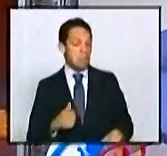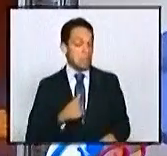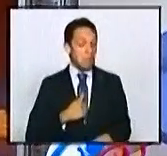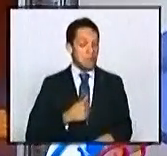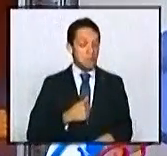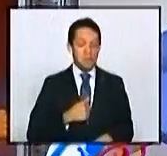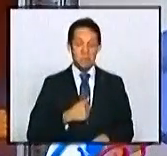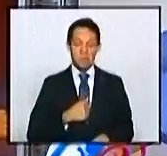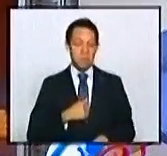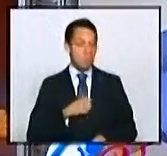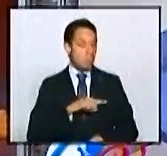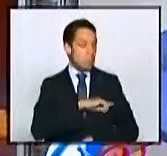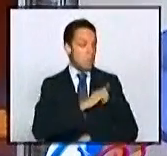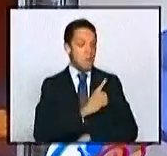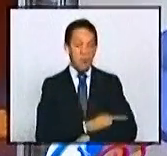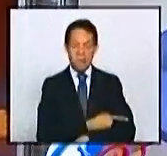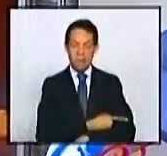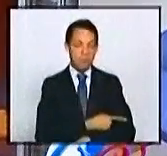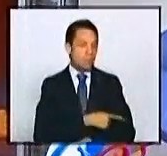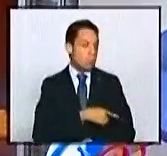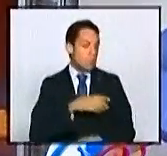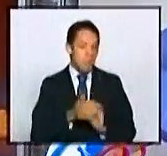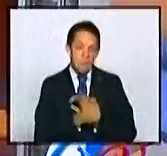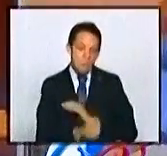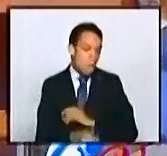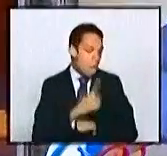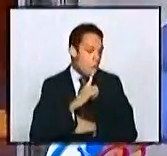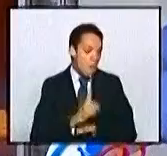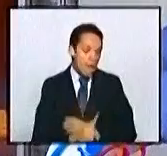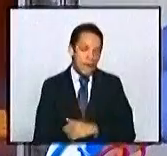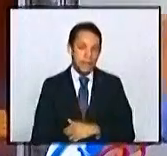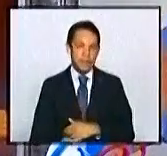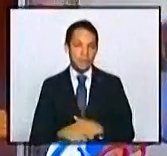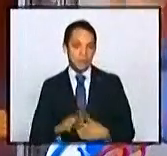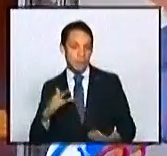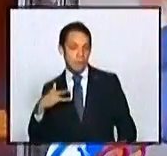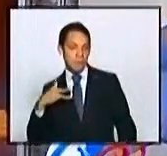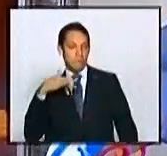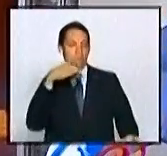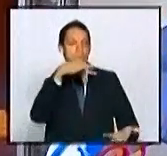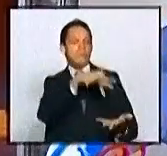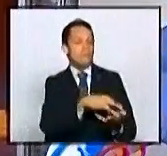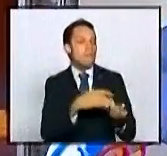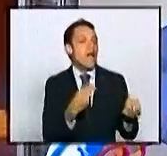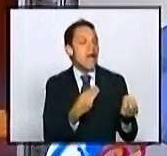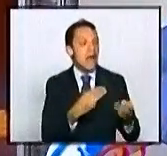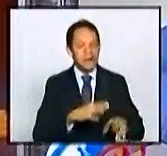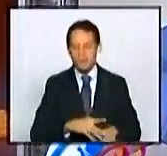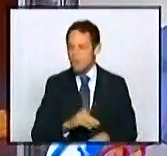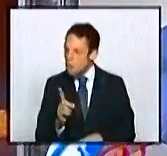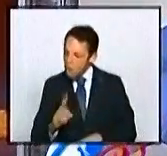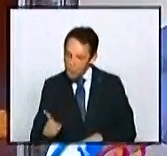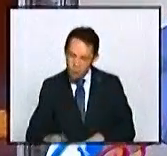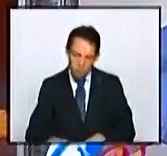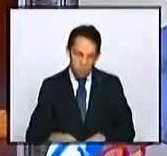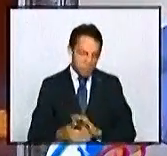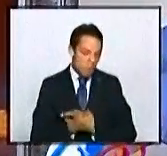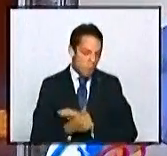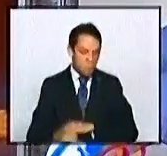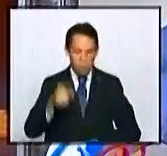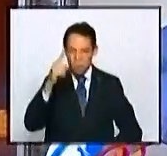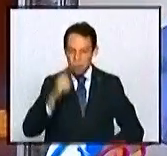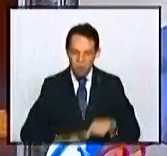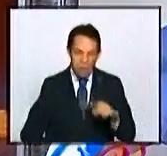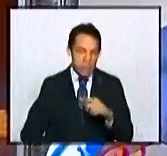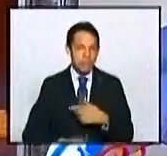soy capaz, si yo no soy capaz, es que voy a ir donde Jorge a que me ayude con eso. Eso es lo que